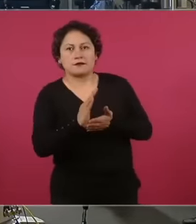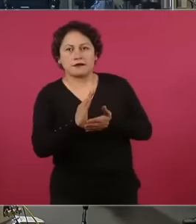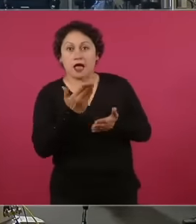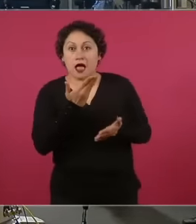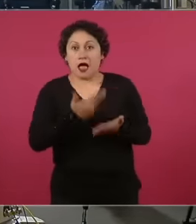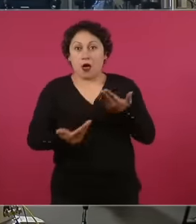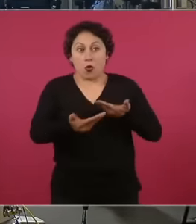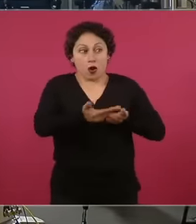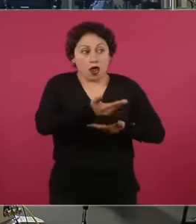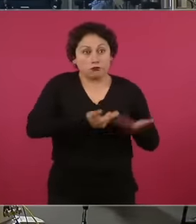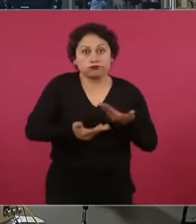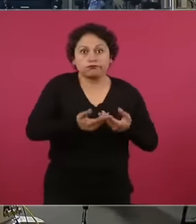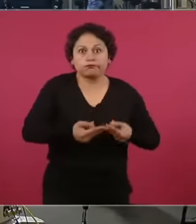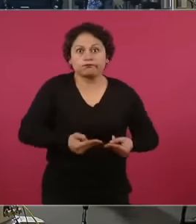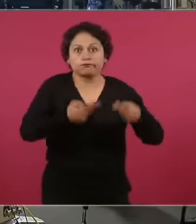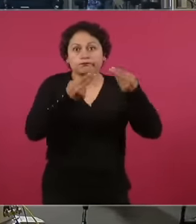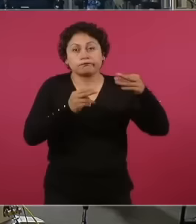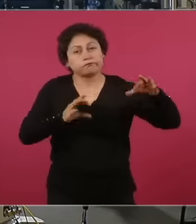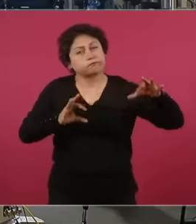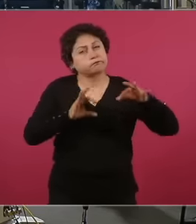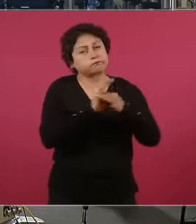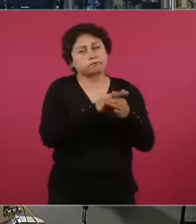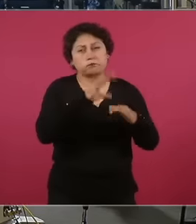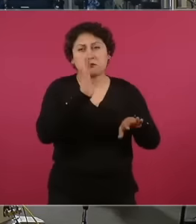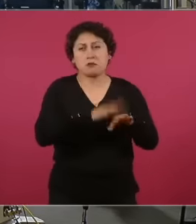¿Ustedes creen que la opinión